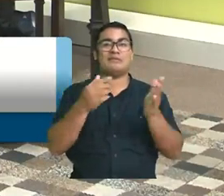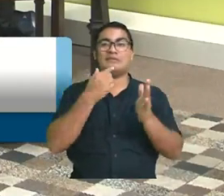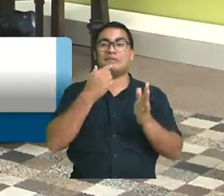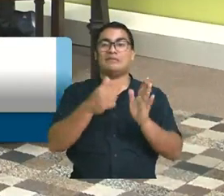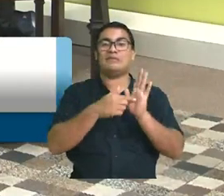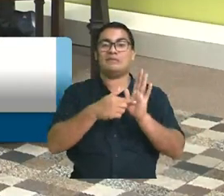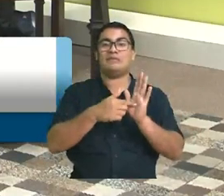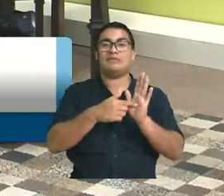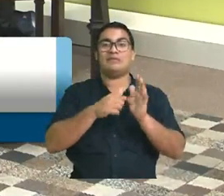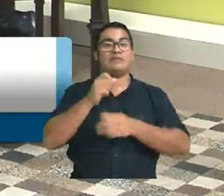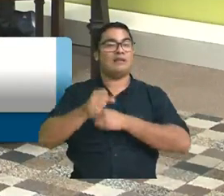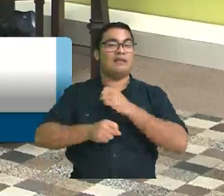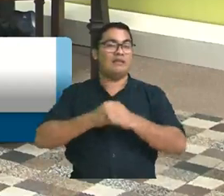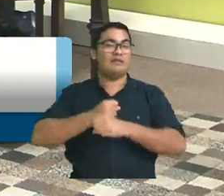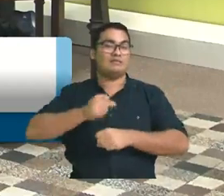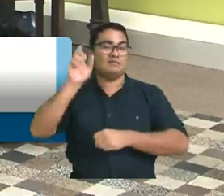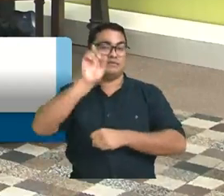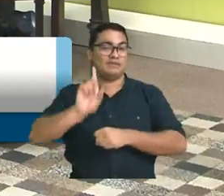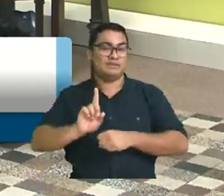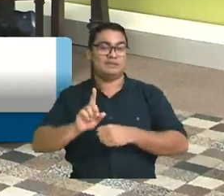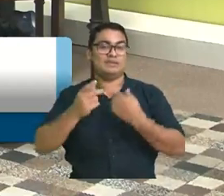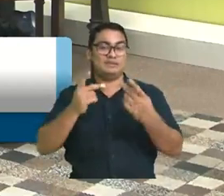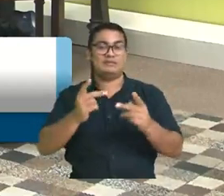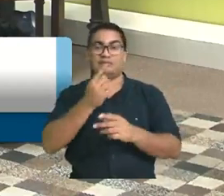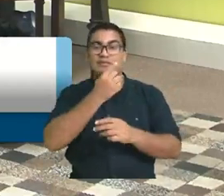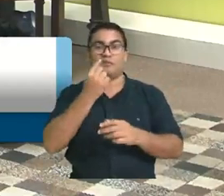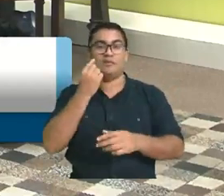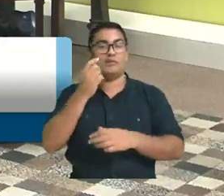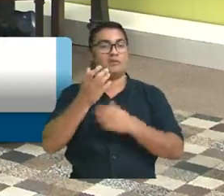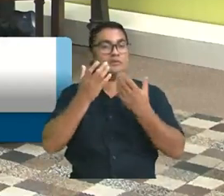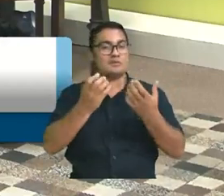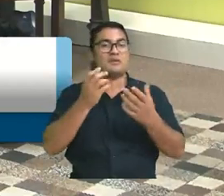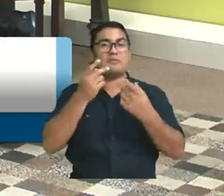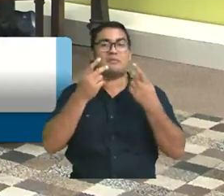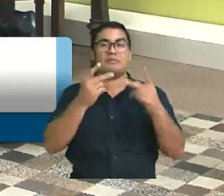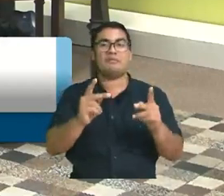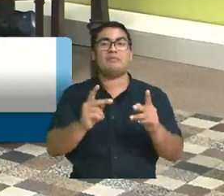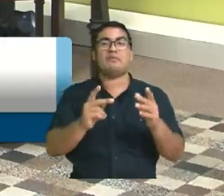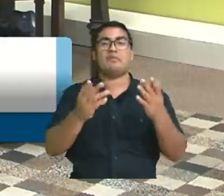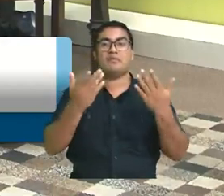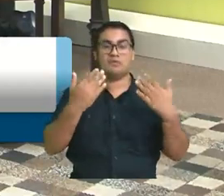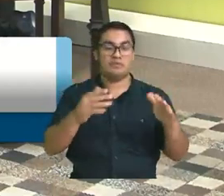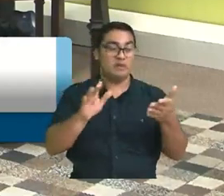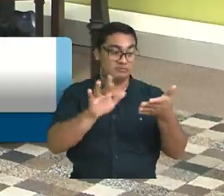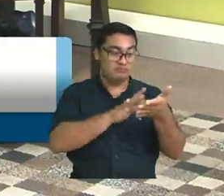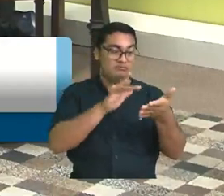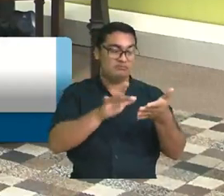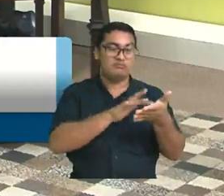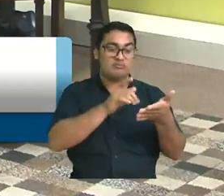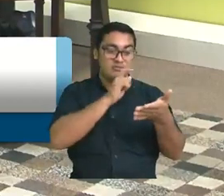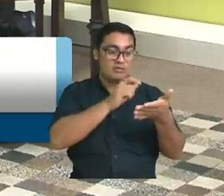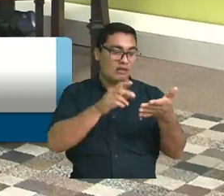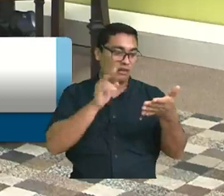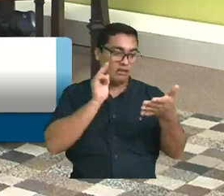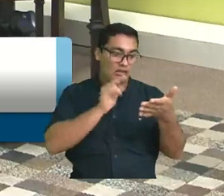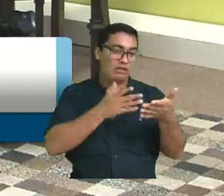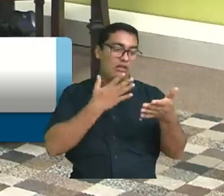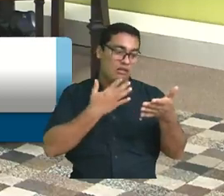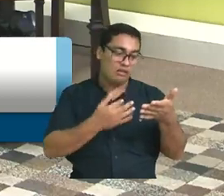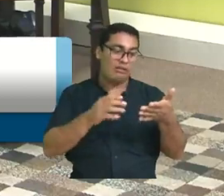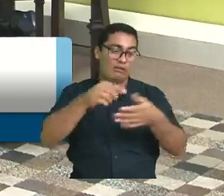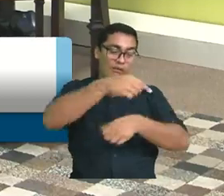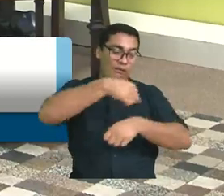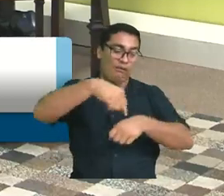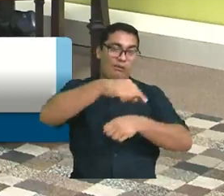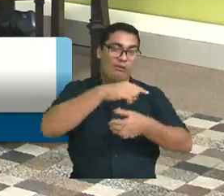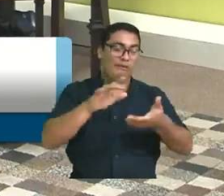por grupo de edad no se pueden catalogar como ojo seco, pero sí ya como un síndrome electrónico, porque están expuestos a muchas horas